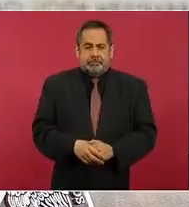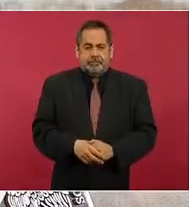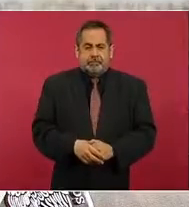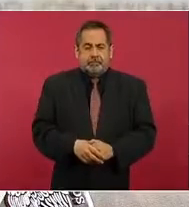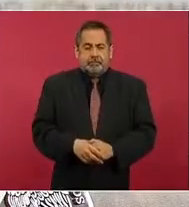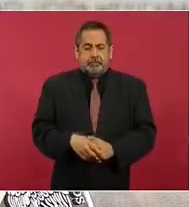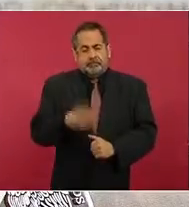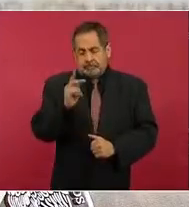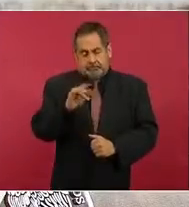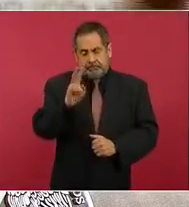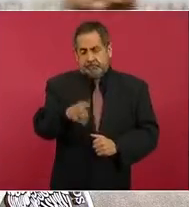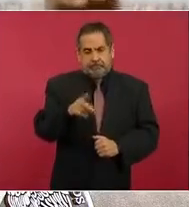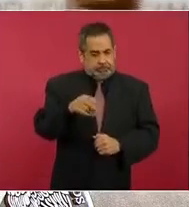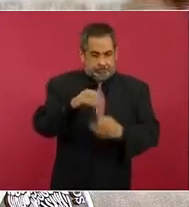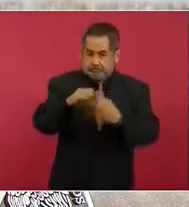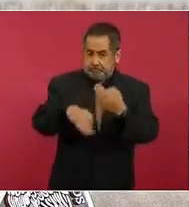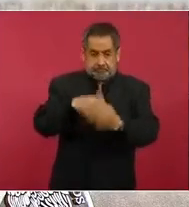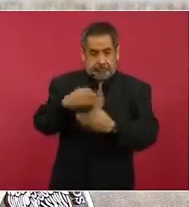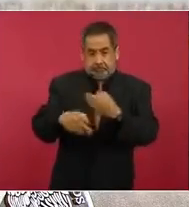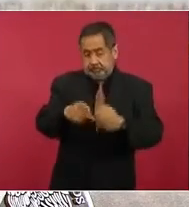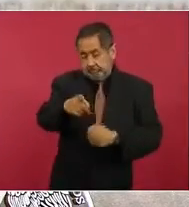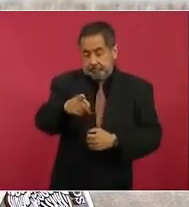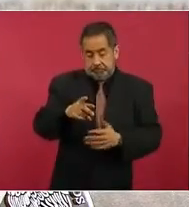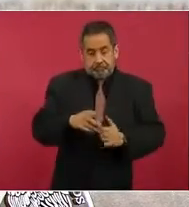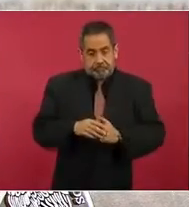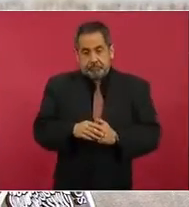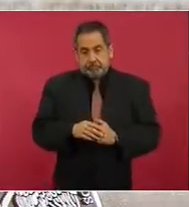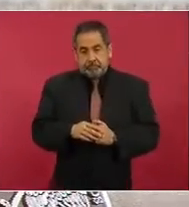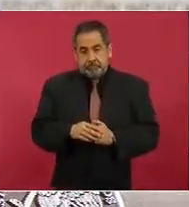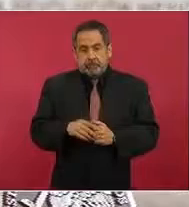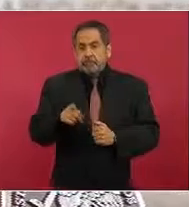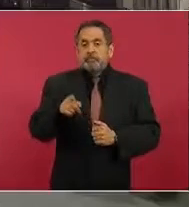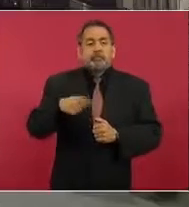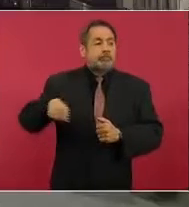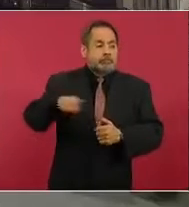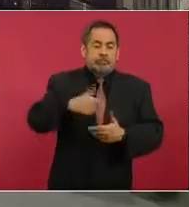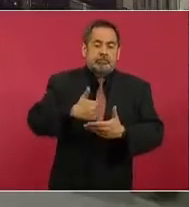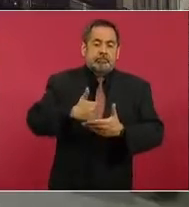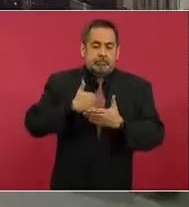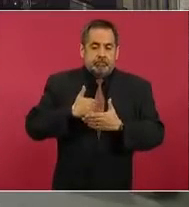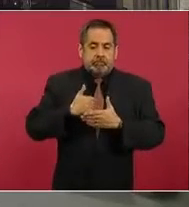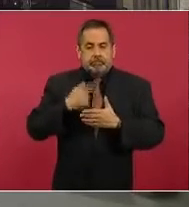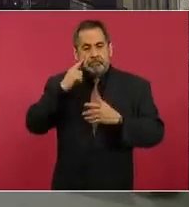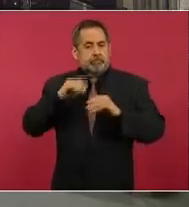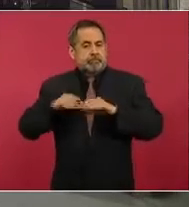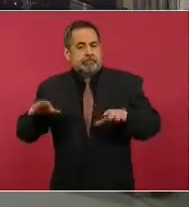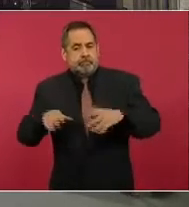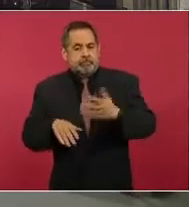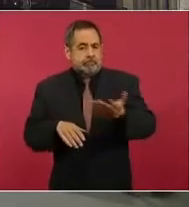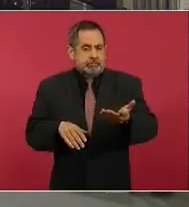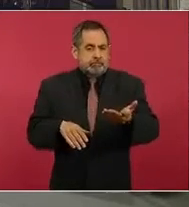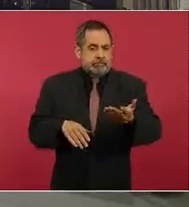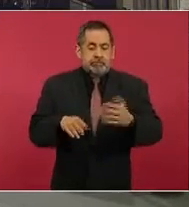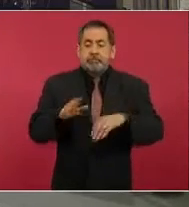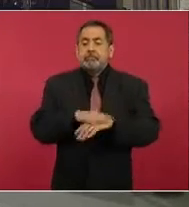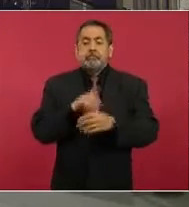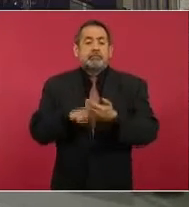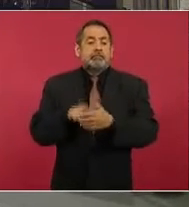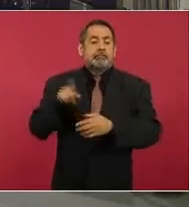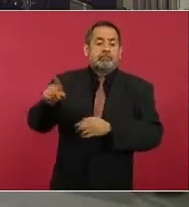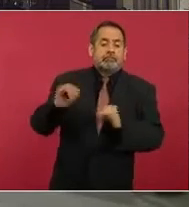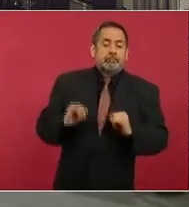pero sí todos. Más que ayúdenme, porque ese Instituto de la